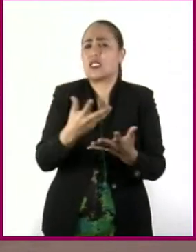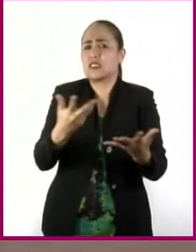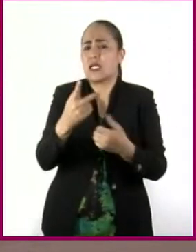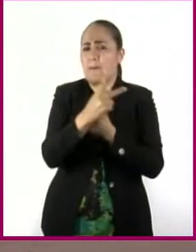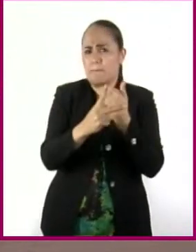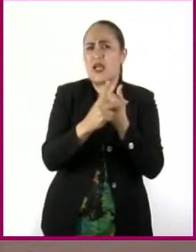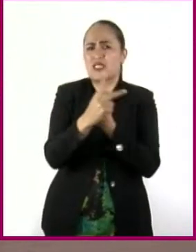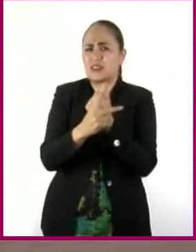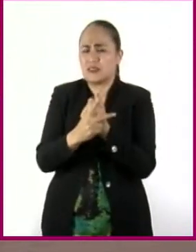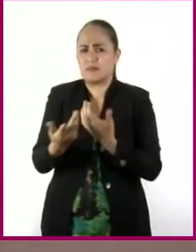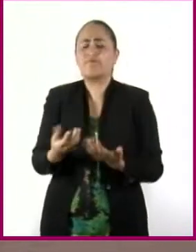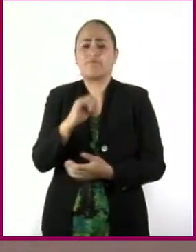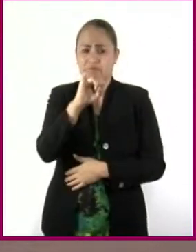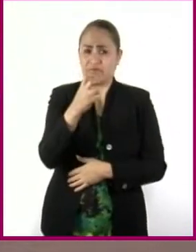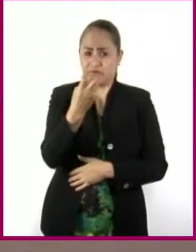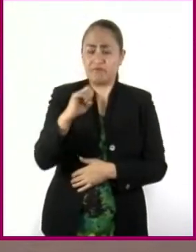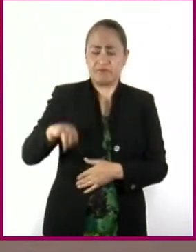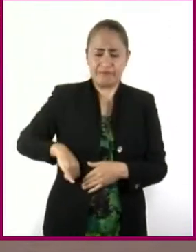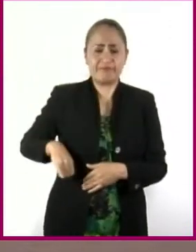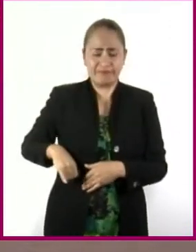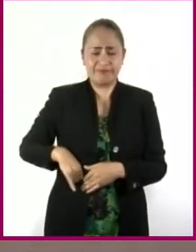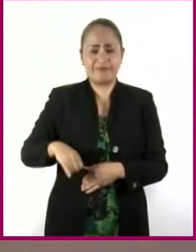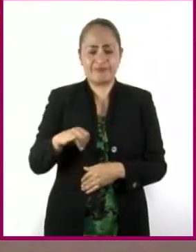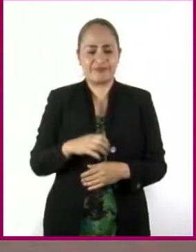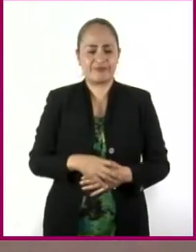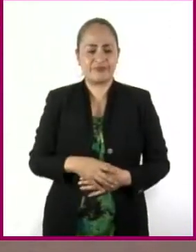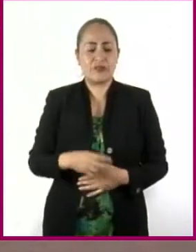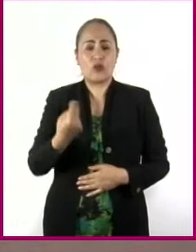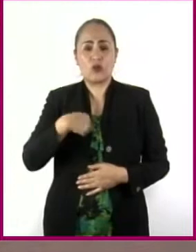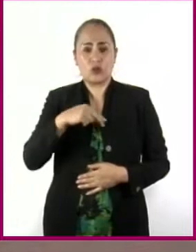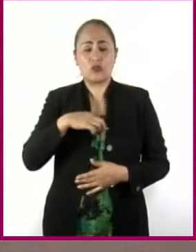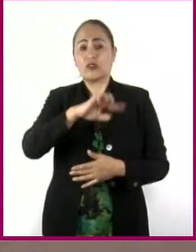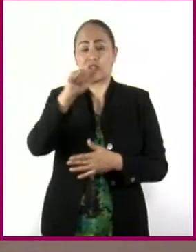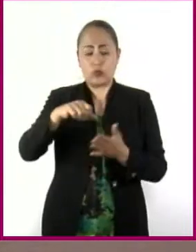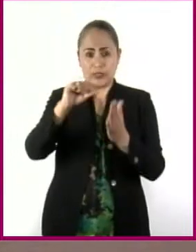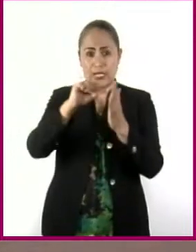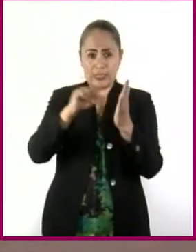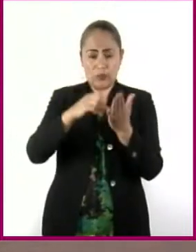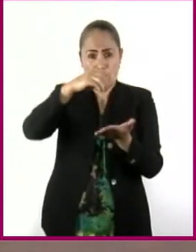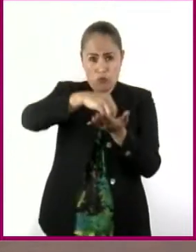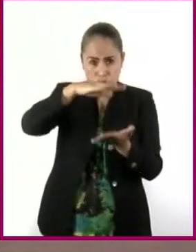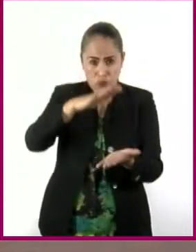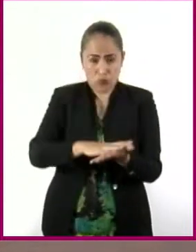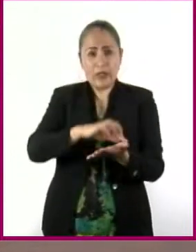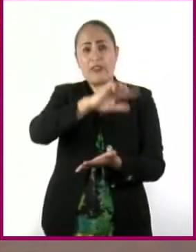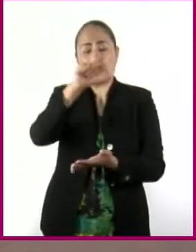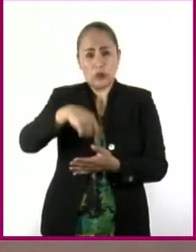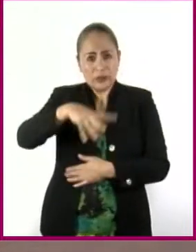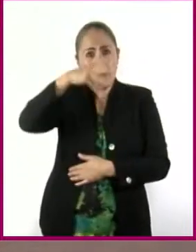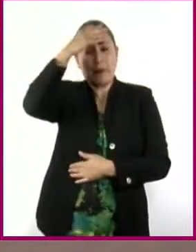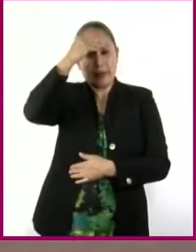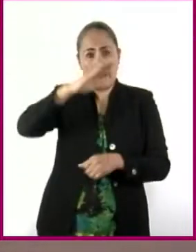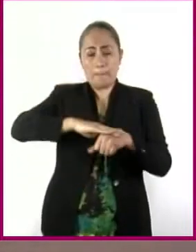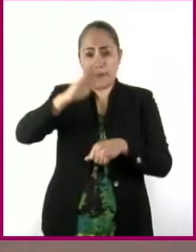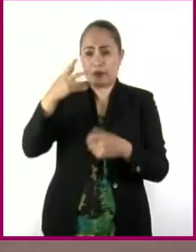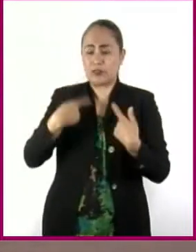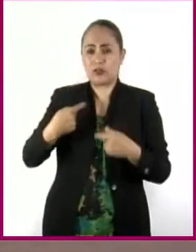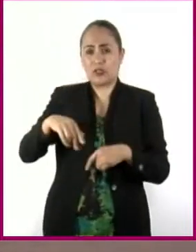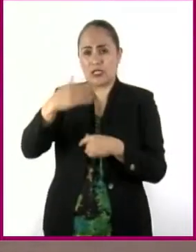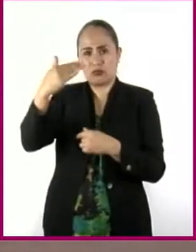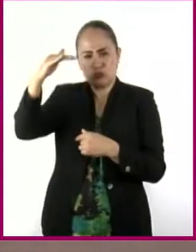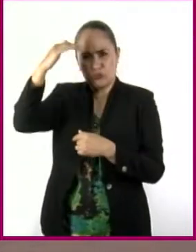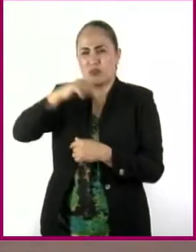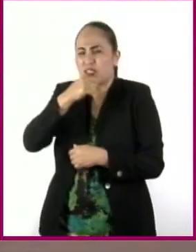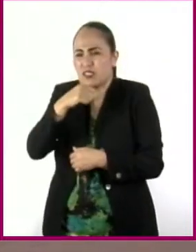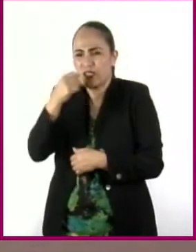súper interesante, ¿eh? Sí, y cuando publiquemos este reportaje habremos aprendido más sobre los derechos de las personas mayores,